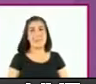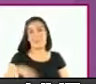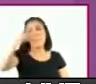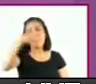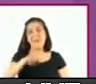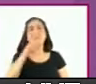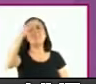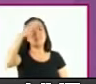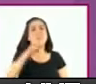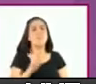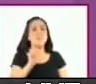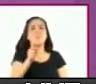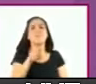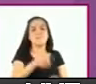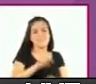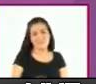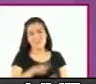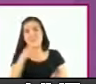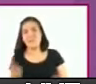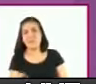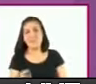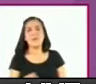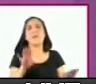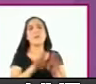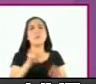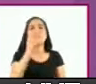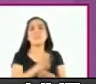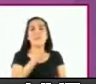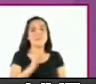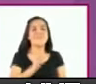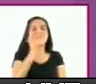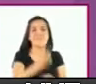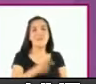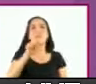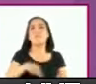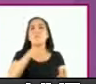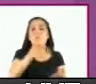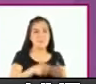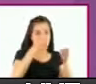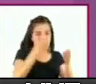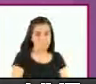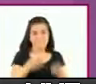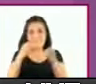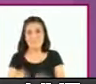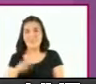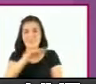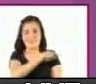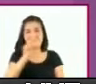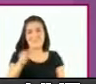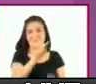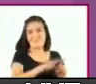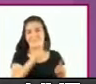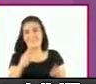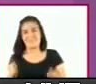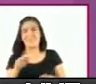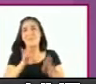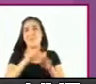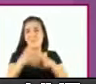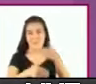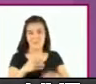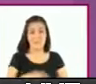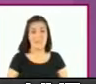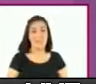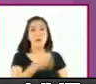Para saber qué número sigue, primero identifiquemos qué lugar ocupa cada número de la sucesión.